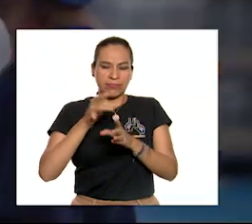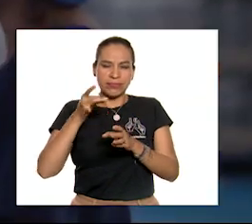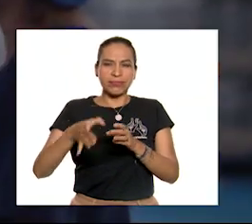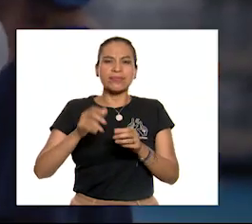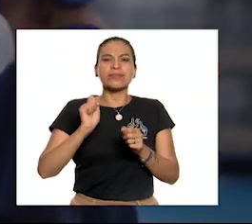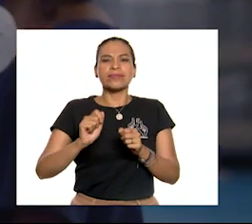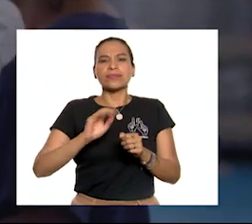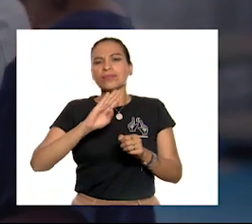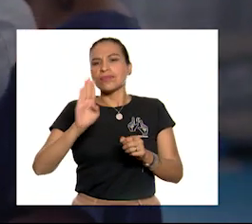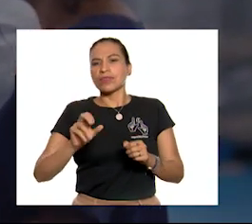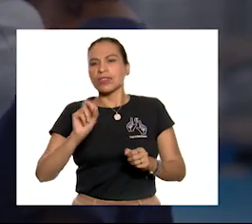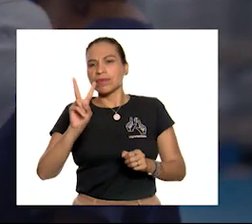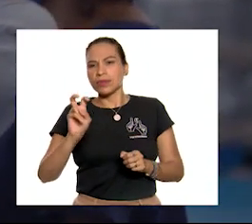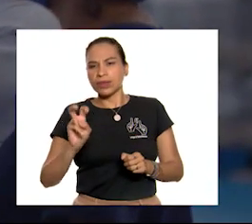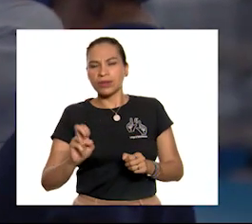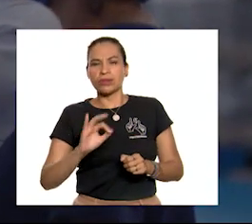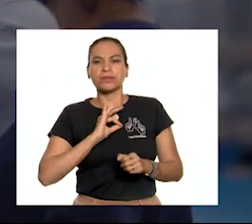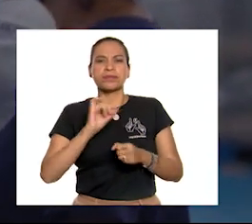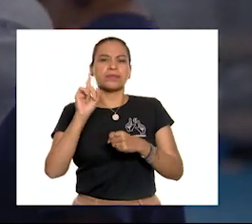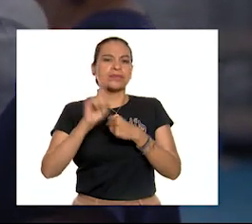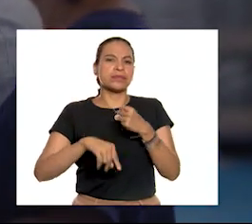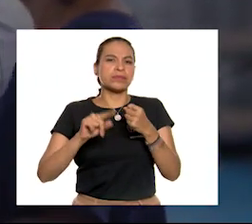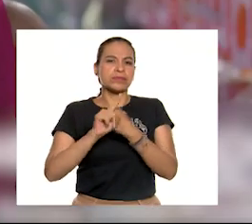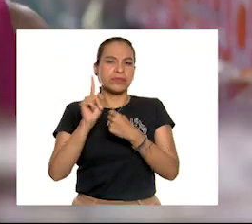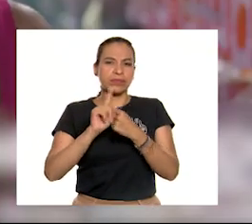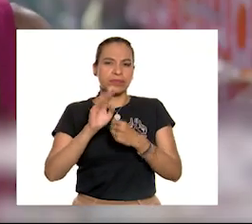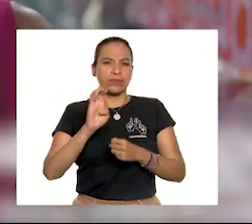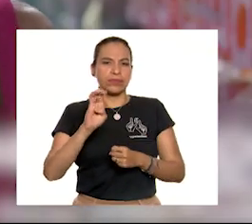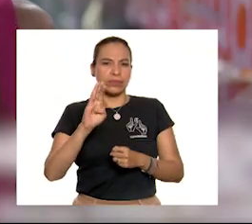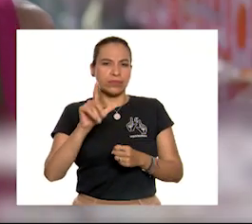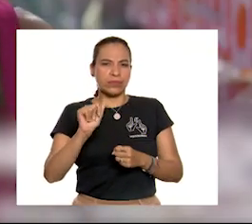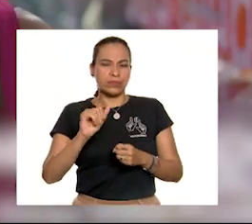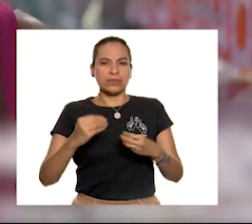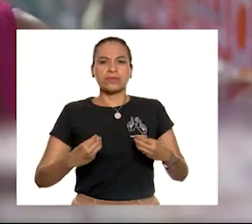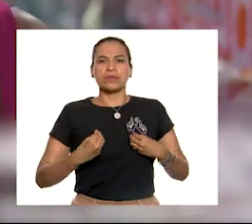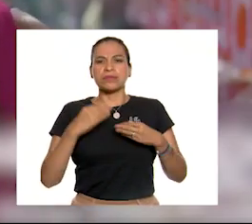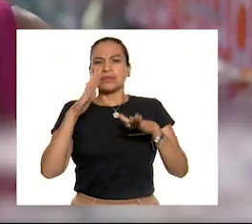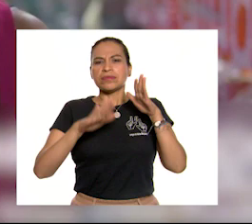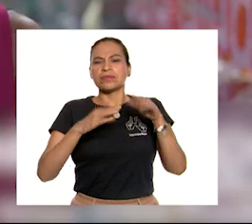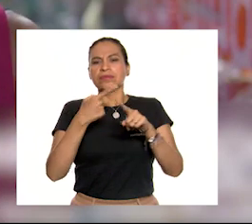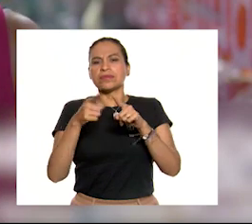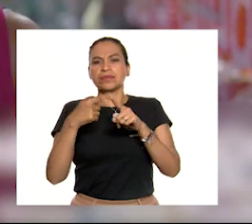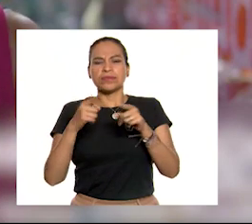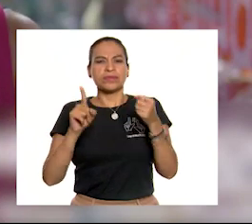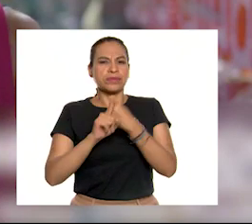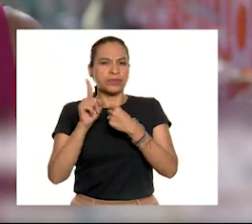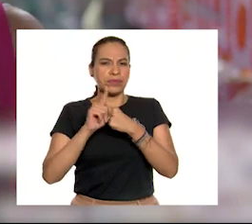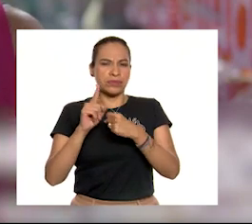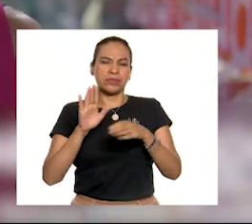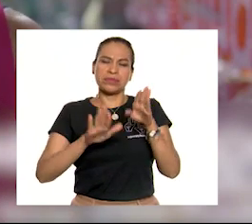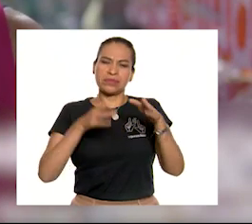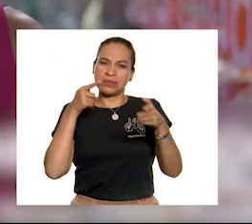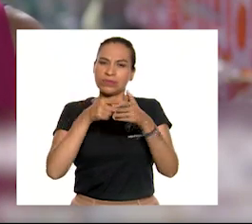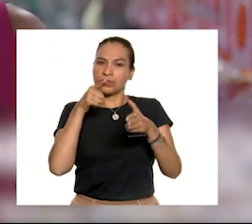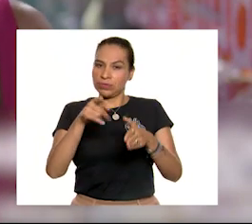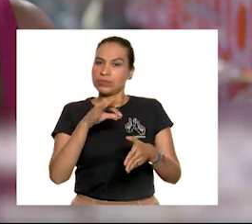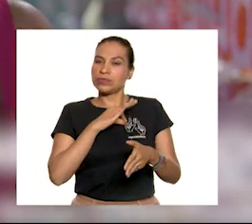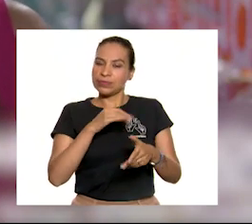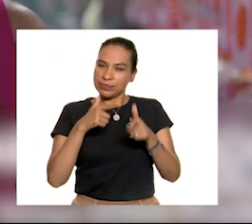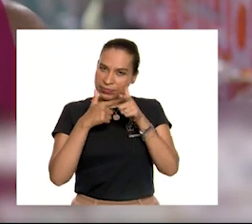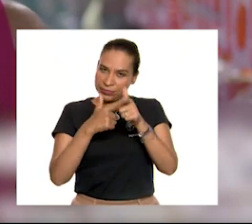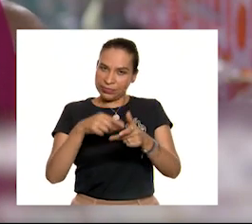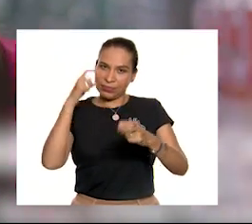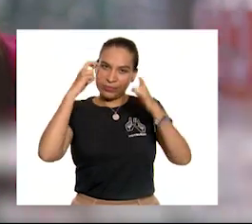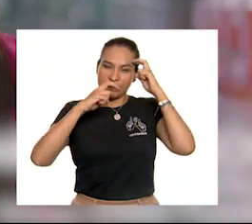virus, ayudando a acabar con una crisis de ébola. La vida te va a poner miles de retos. Está en ti seguir